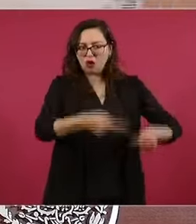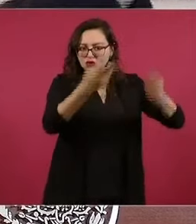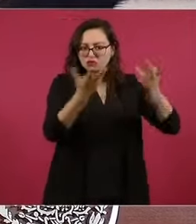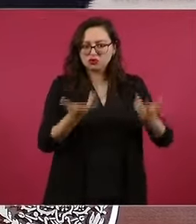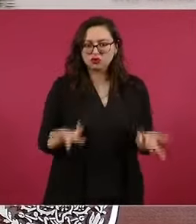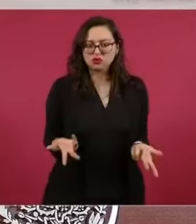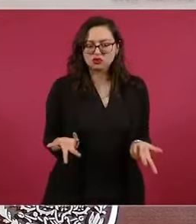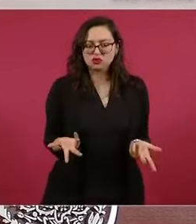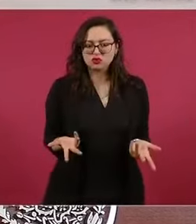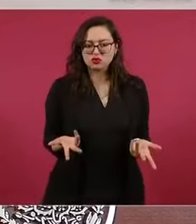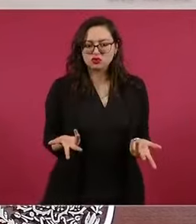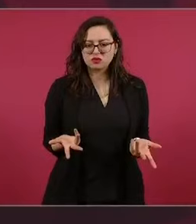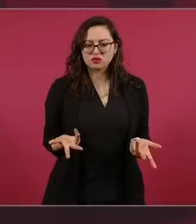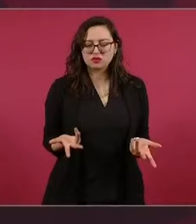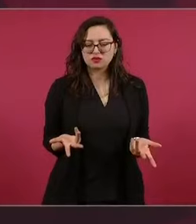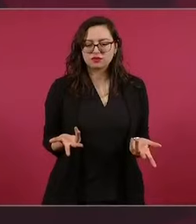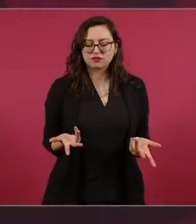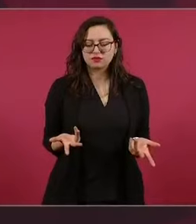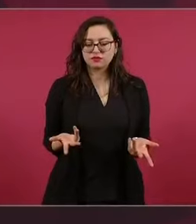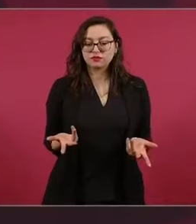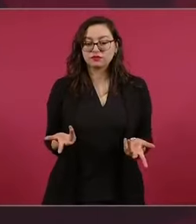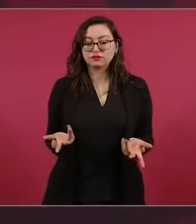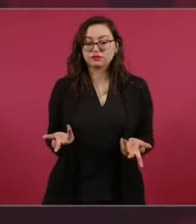Dije, imagínense,